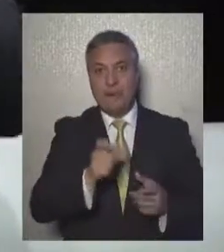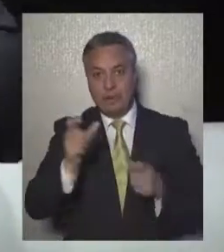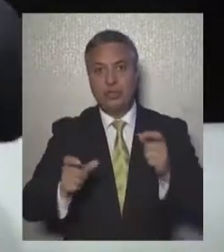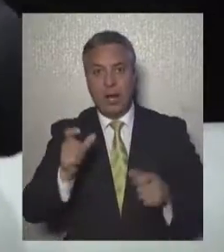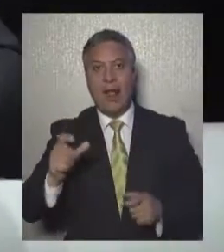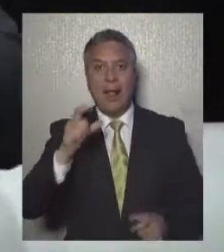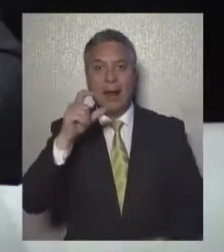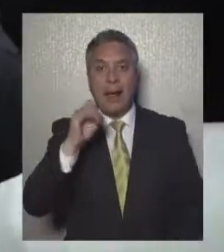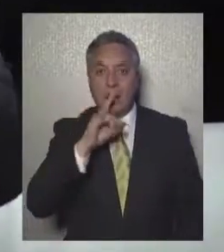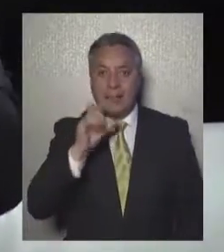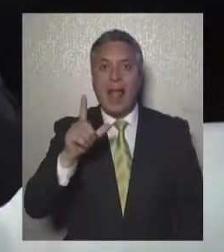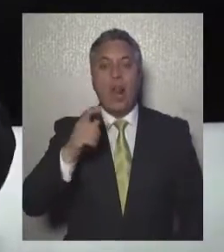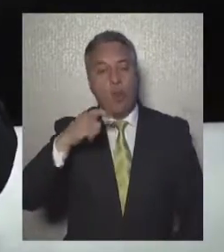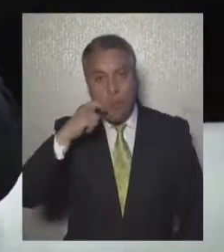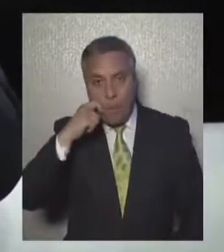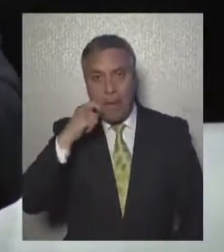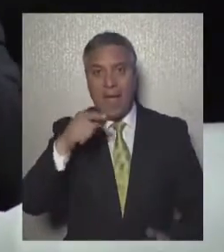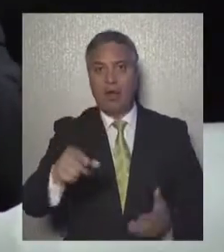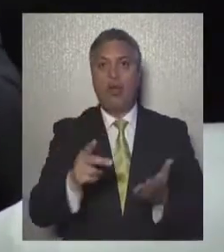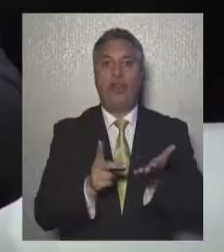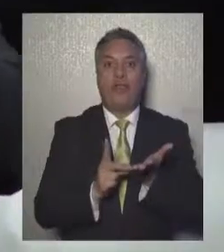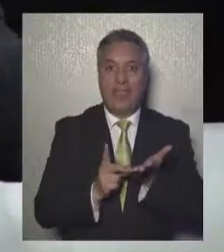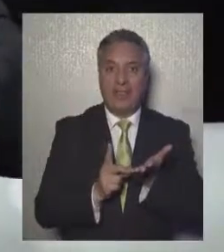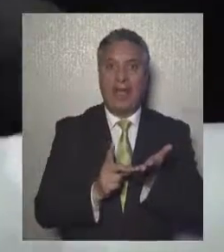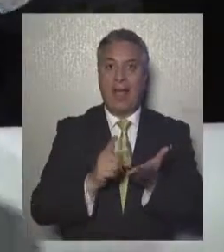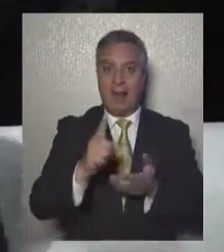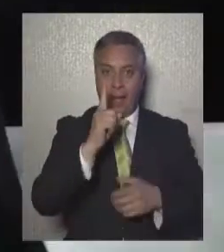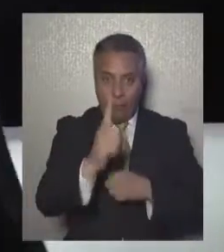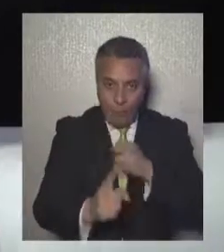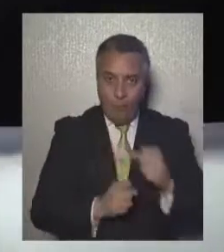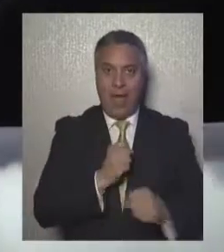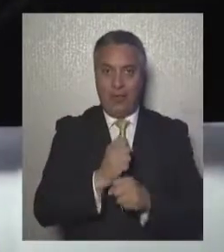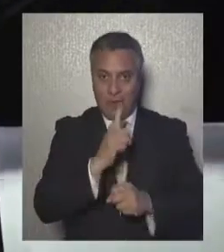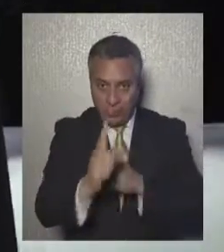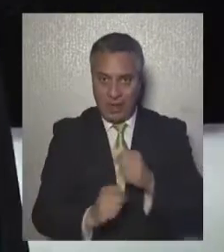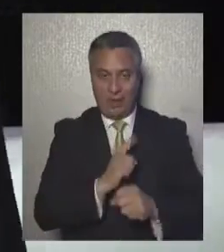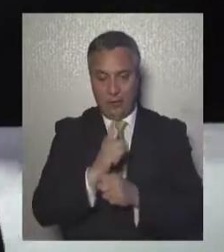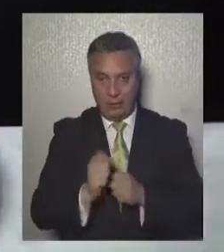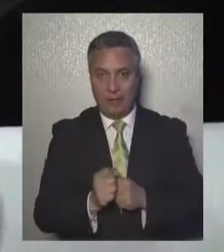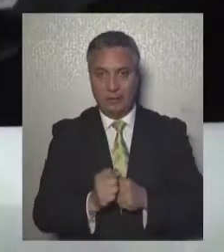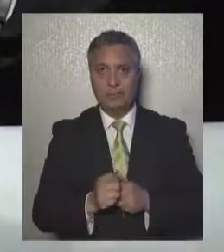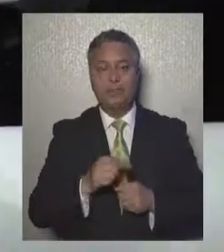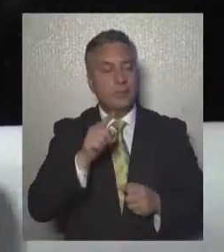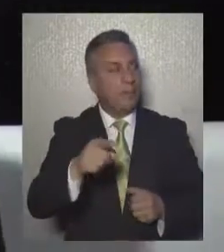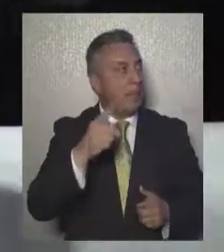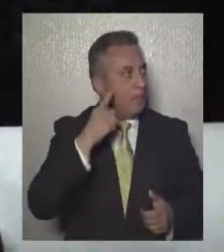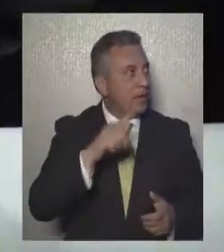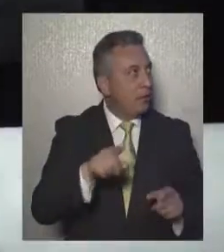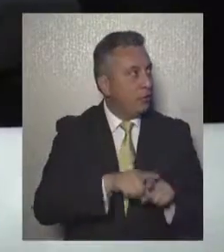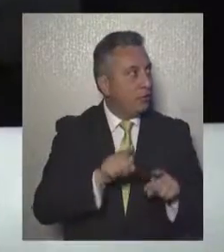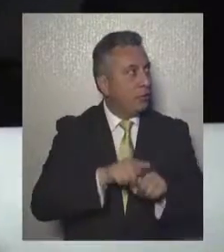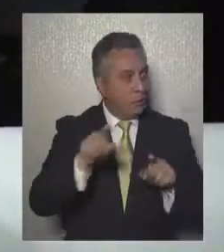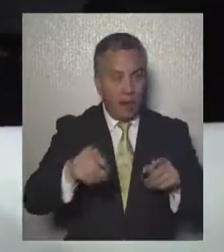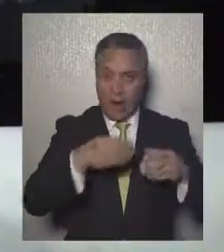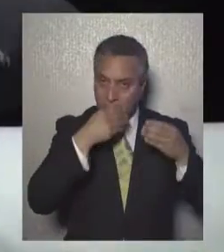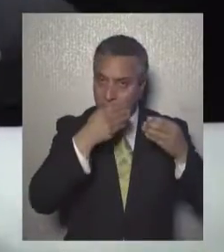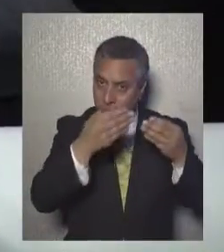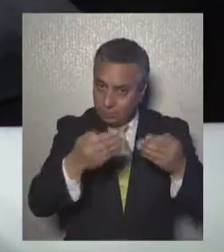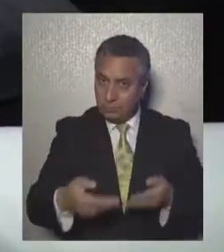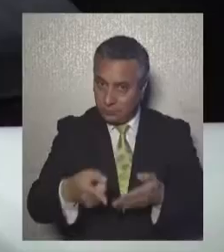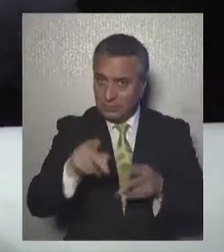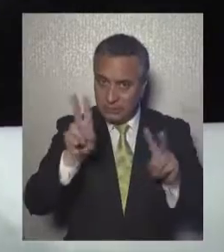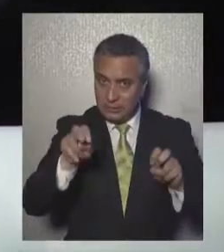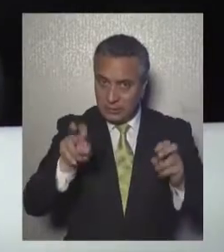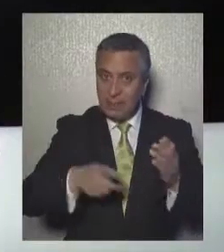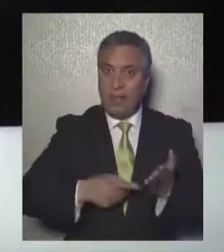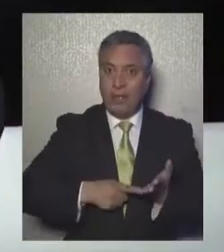capital humano digital al año. Esa es la brecha. Y resulta que el enrolamiento va cayendo en el ámbito